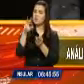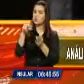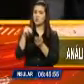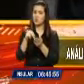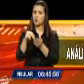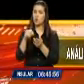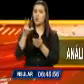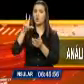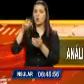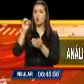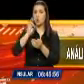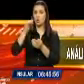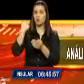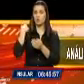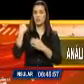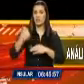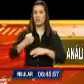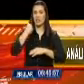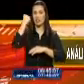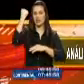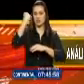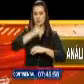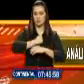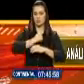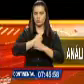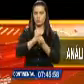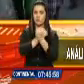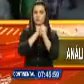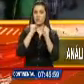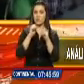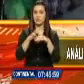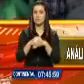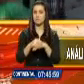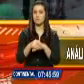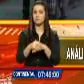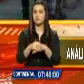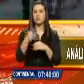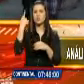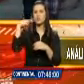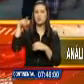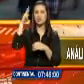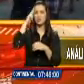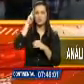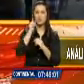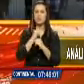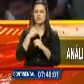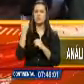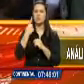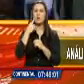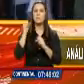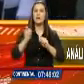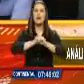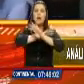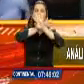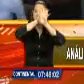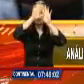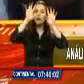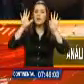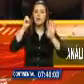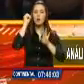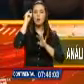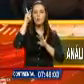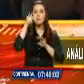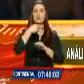el autoderecho de la autodefensa. De acuerdo. Son pretextos solo para engañar a la opinión